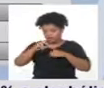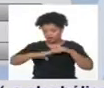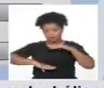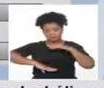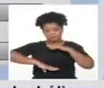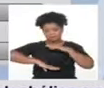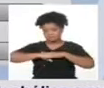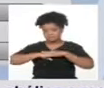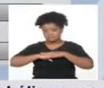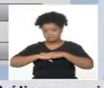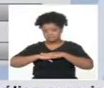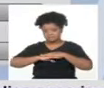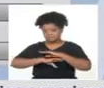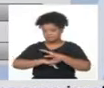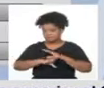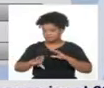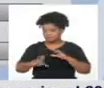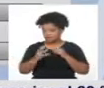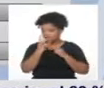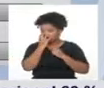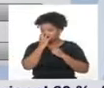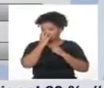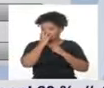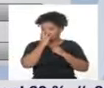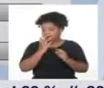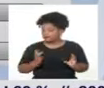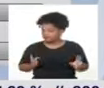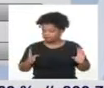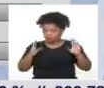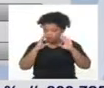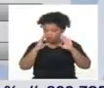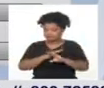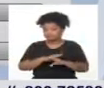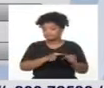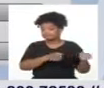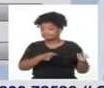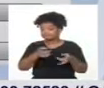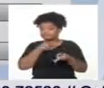el oxígeno, y con los fallecidos que los